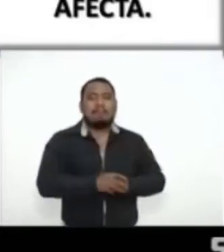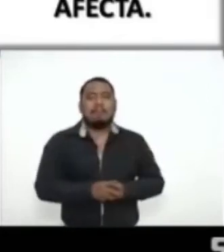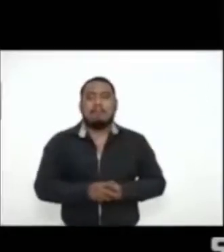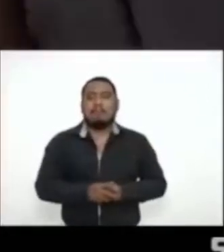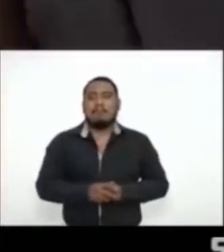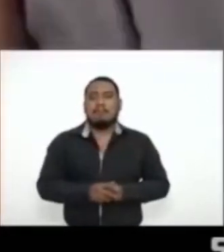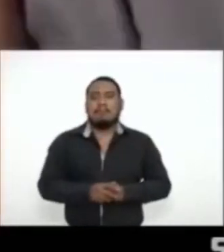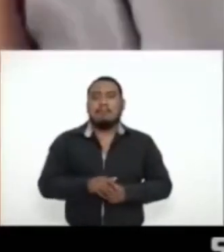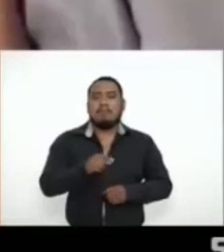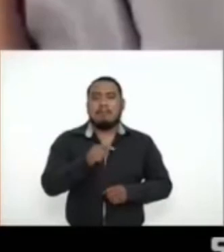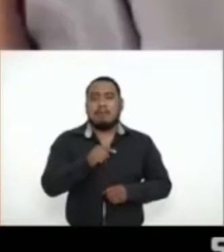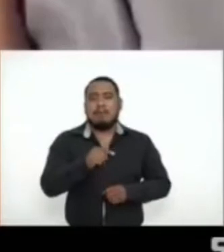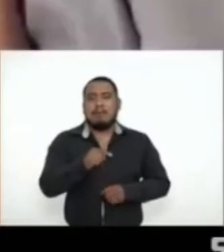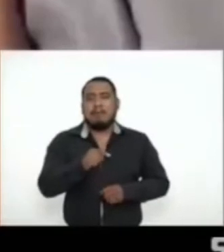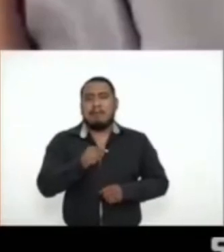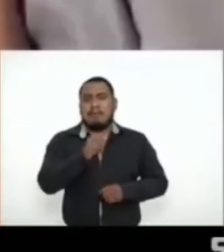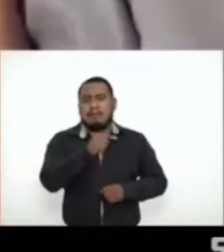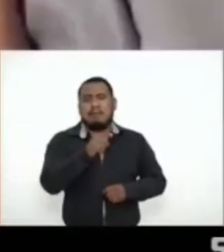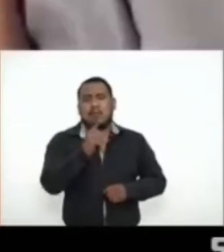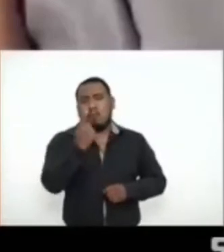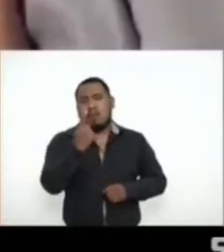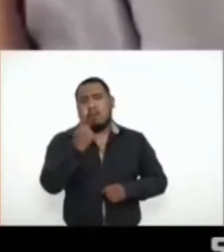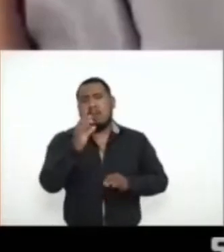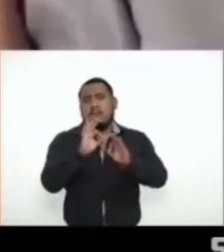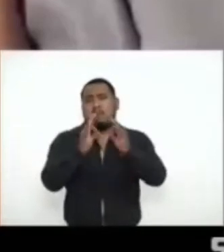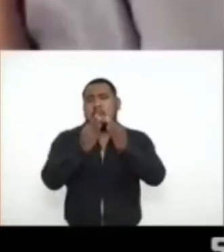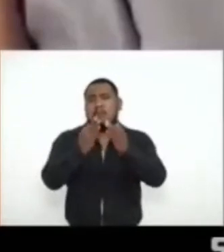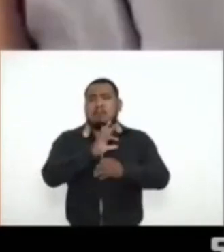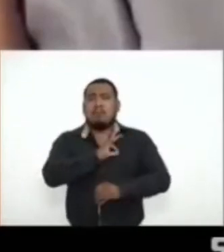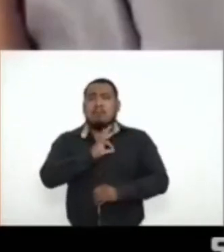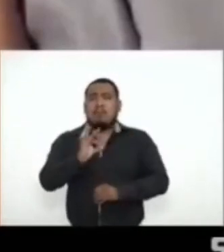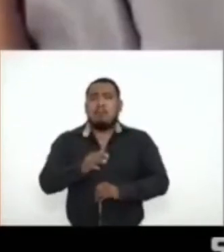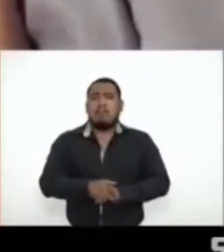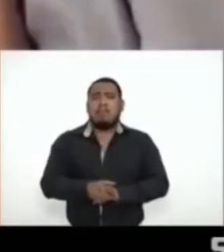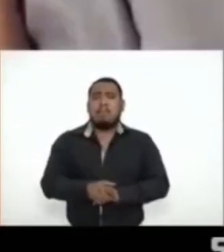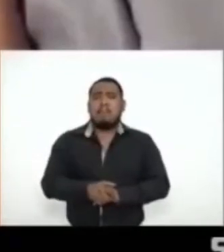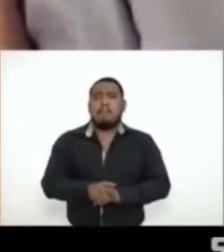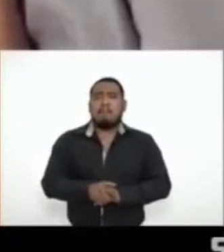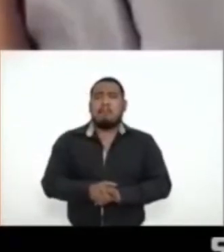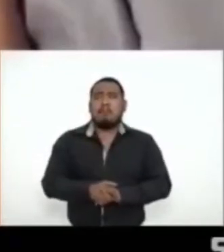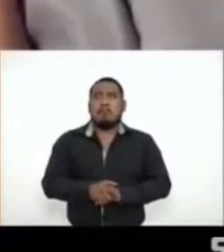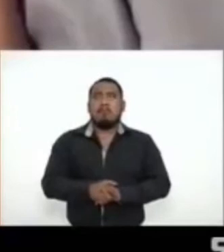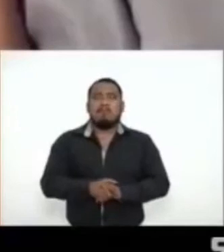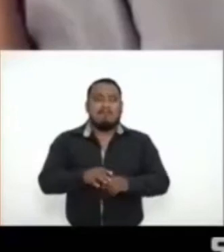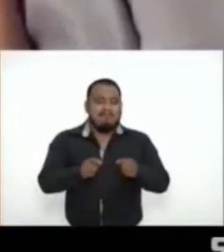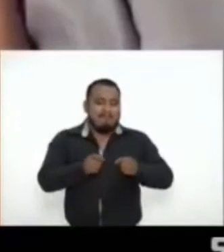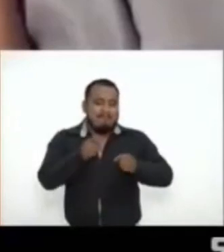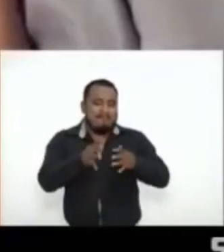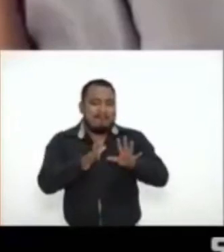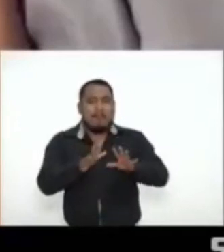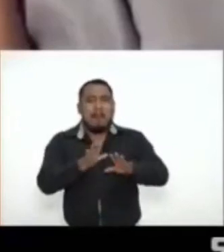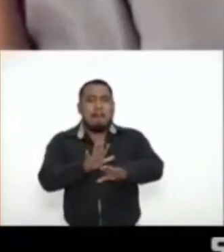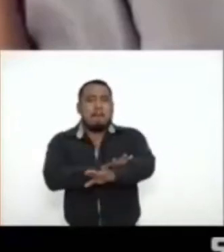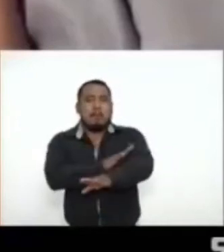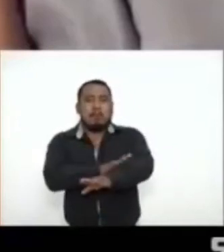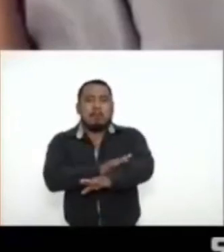Entonces, esa es una de las maneras de poder gestionar la emoción. El biochoc